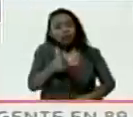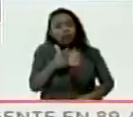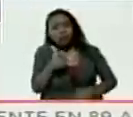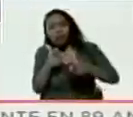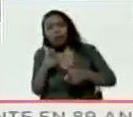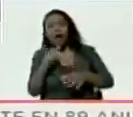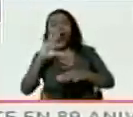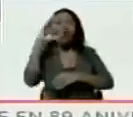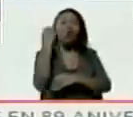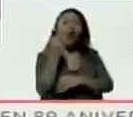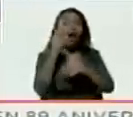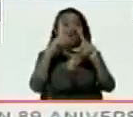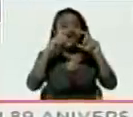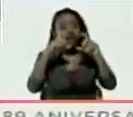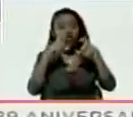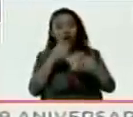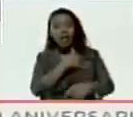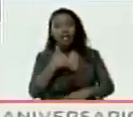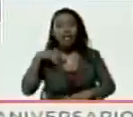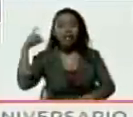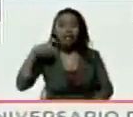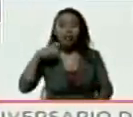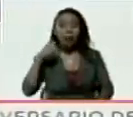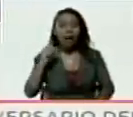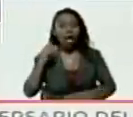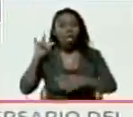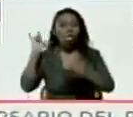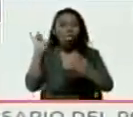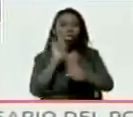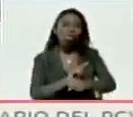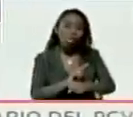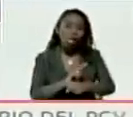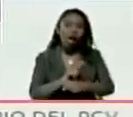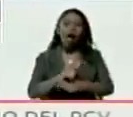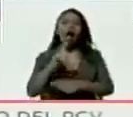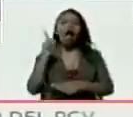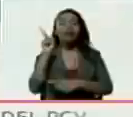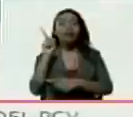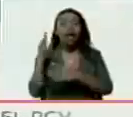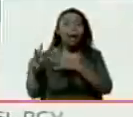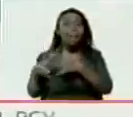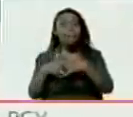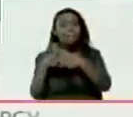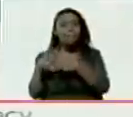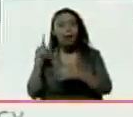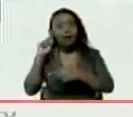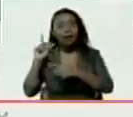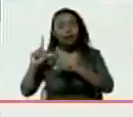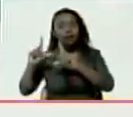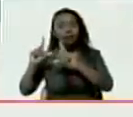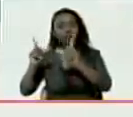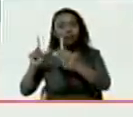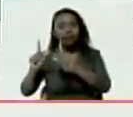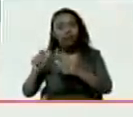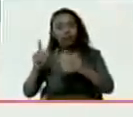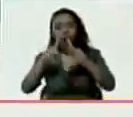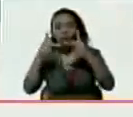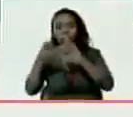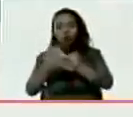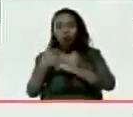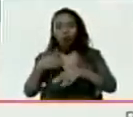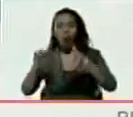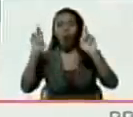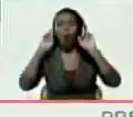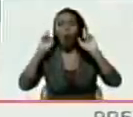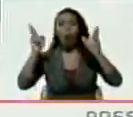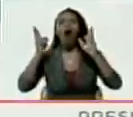poder lograr la foto que Ravel necesitaba para engañar otra vez a las agencias de prensa extranjeras. Ojalá